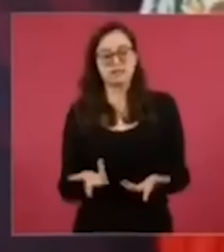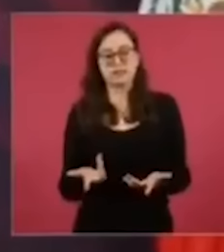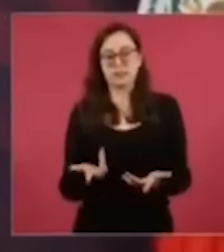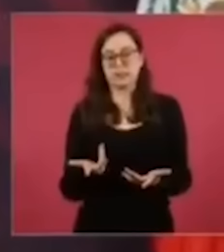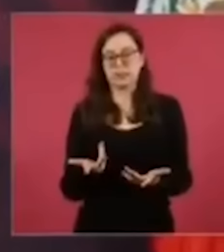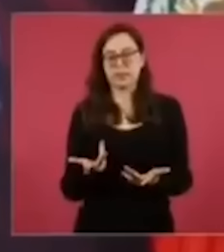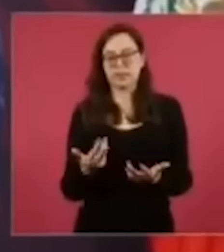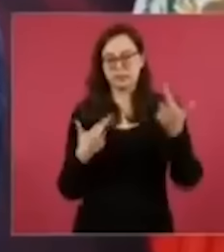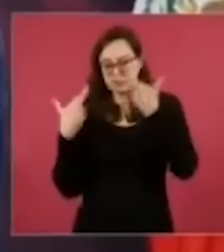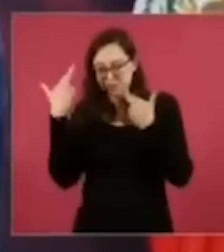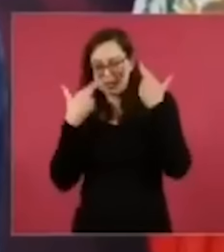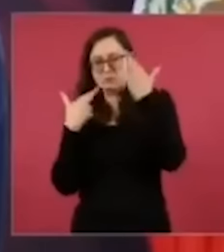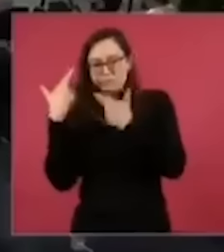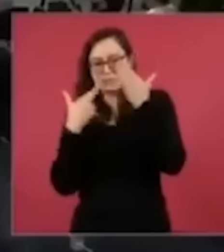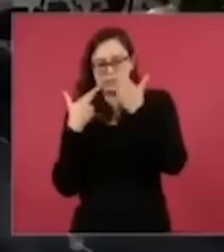Fíjense lo que dice.